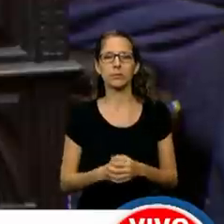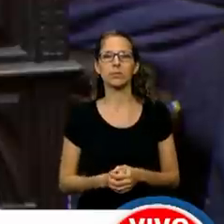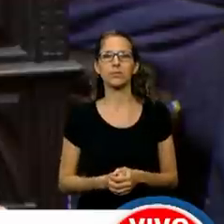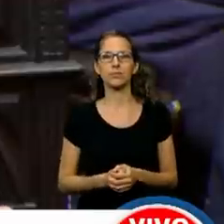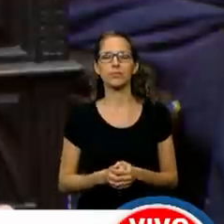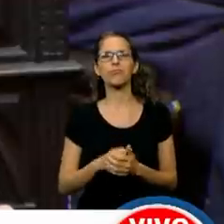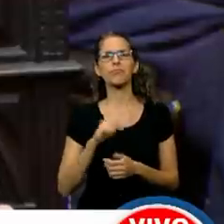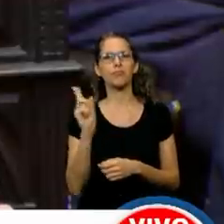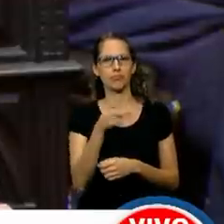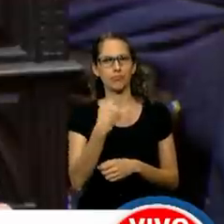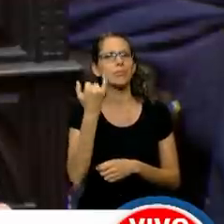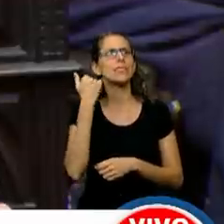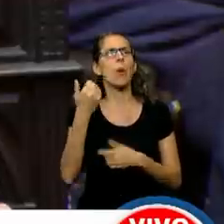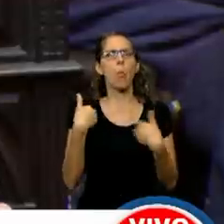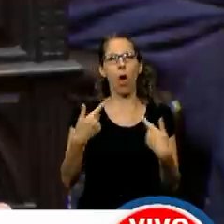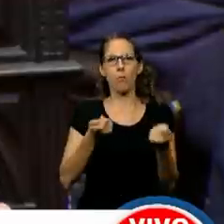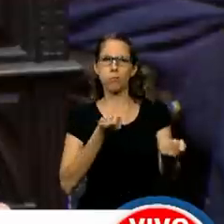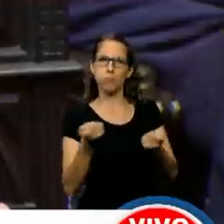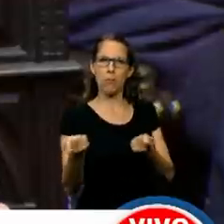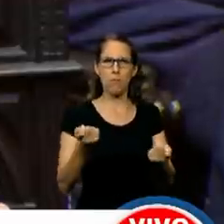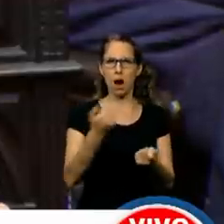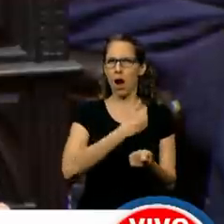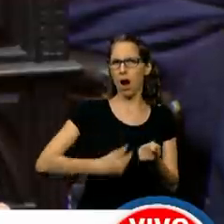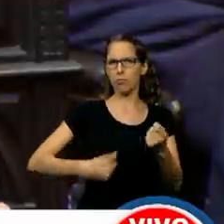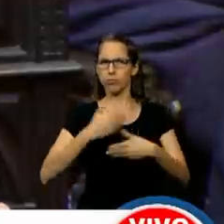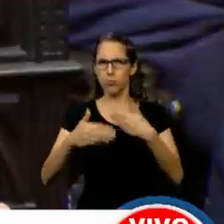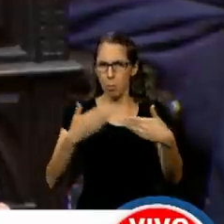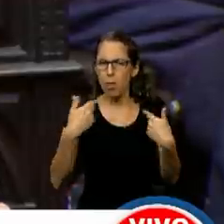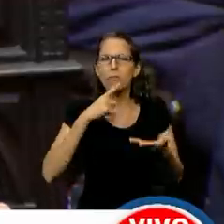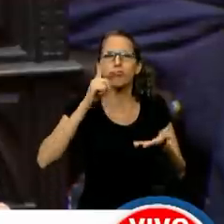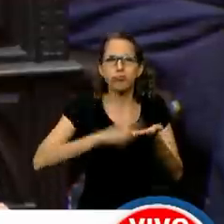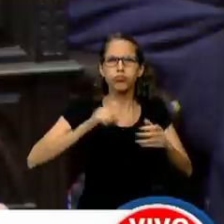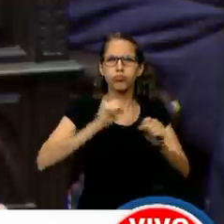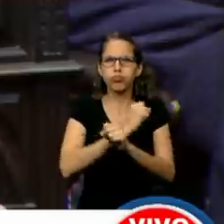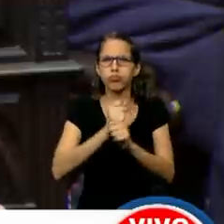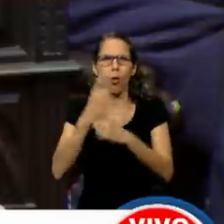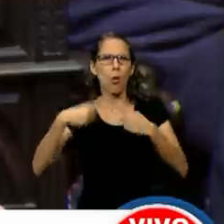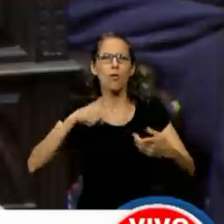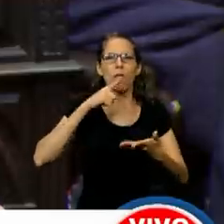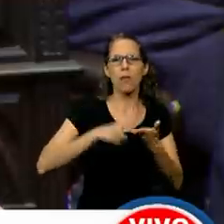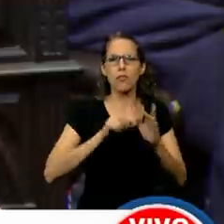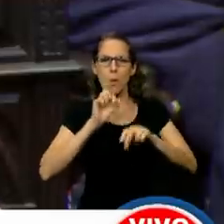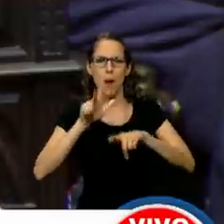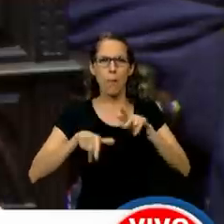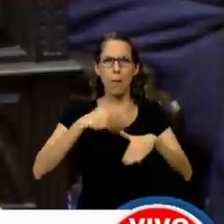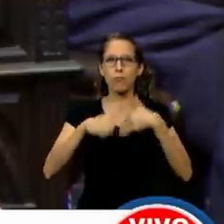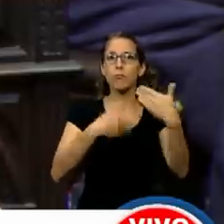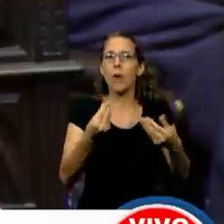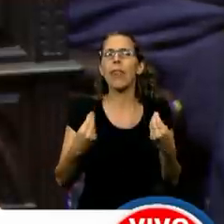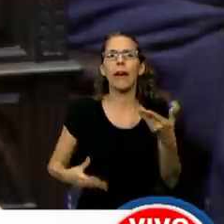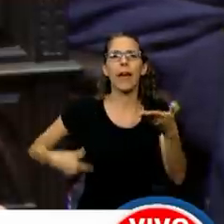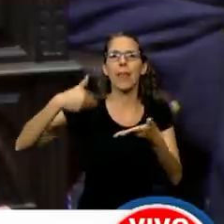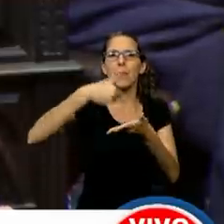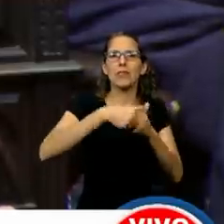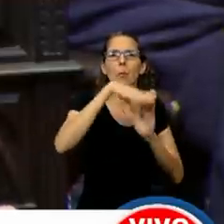hemos recuperado la gobernanza la rectoría en políticas públicas que tengan que ver con esto de la inversión en